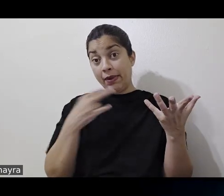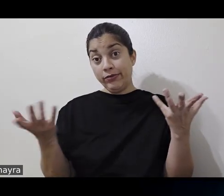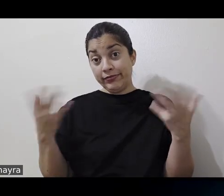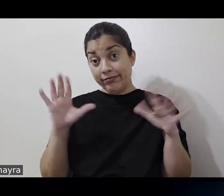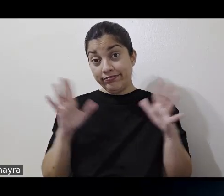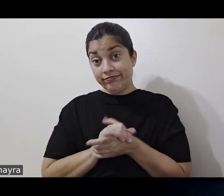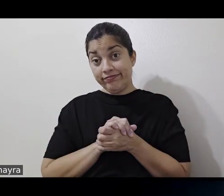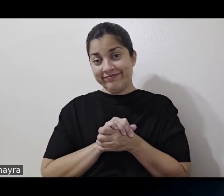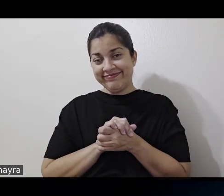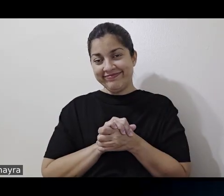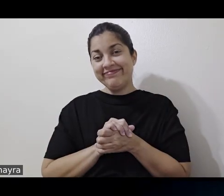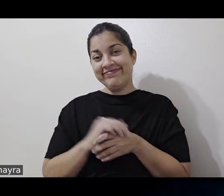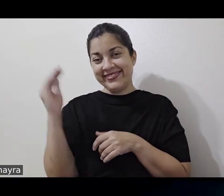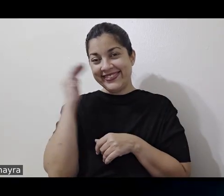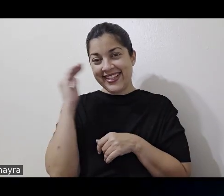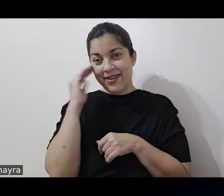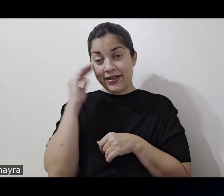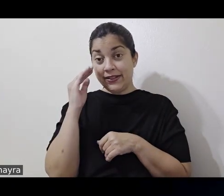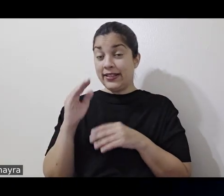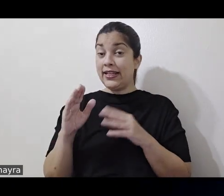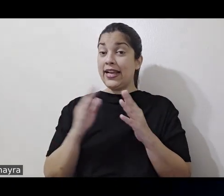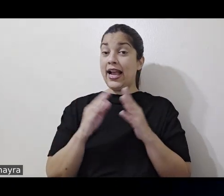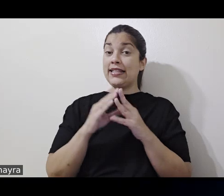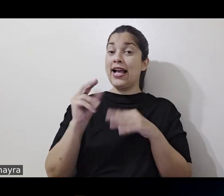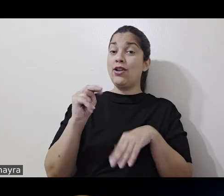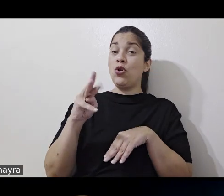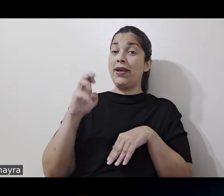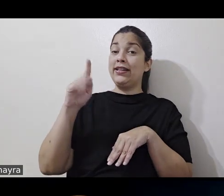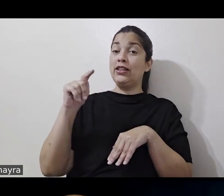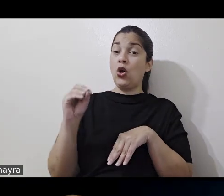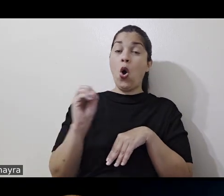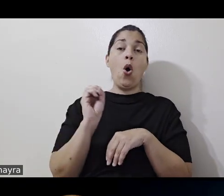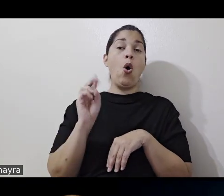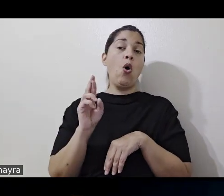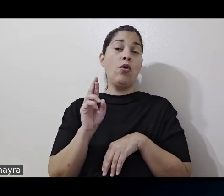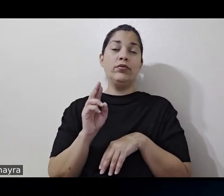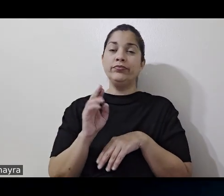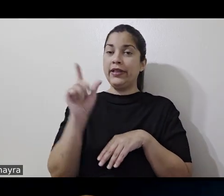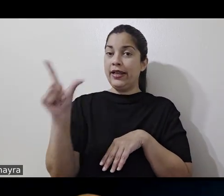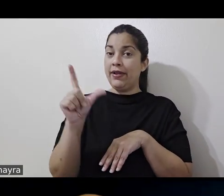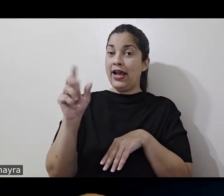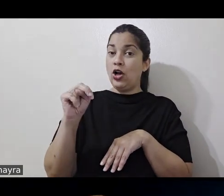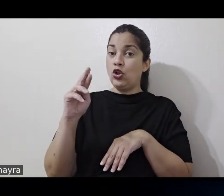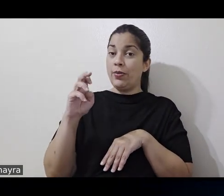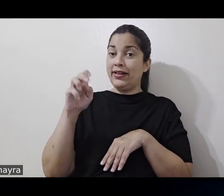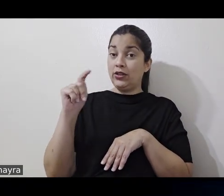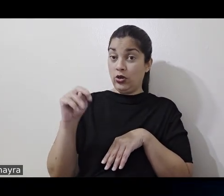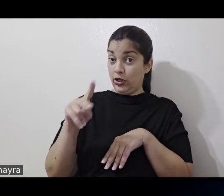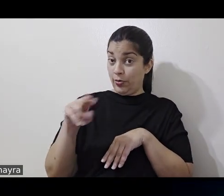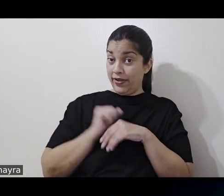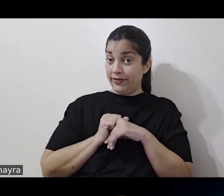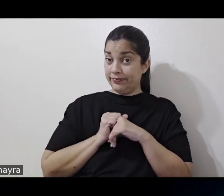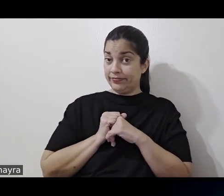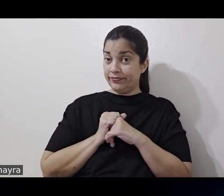nada. Así que ya usted sabe, en Casa Norberto o en Librería Norberto acá en Río Piedras. Así